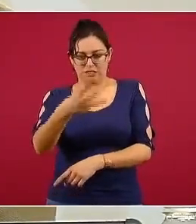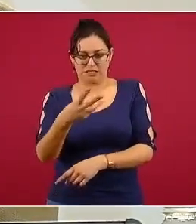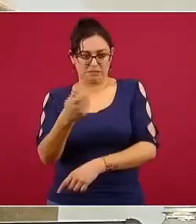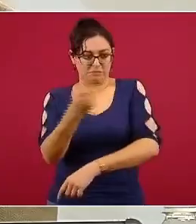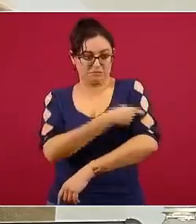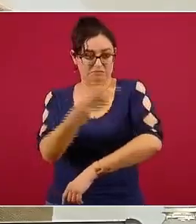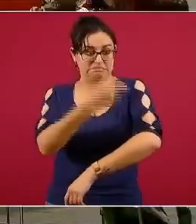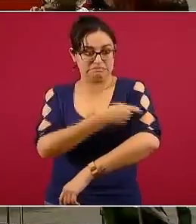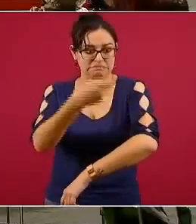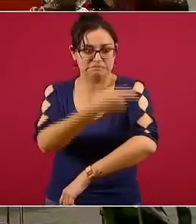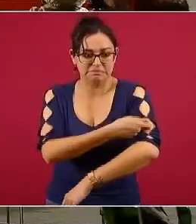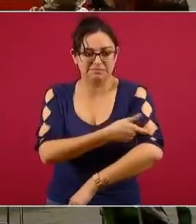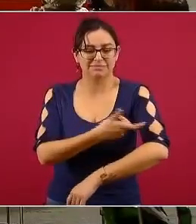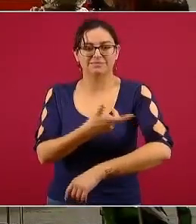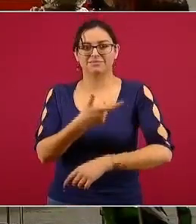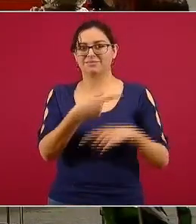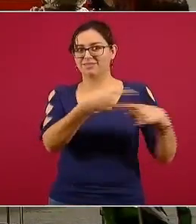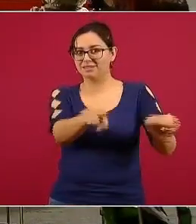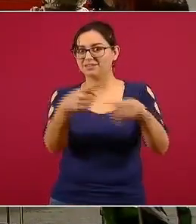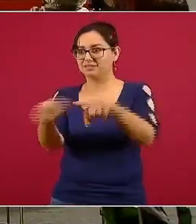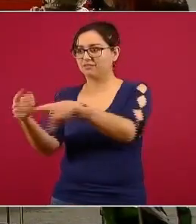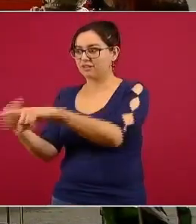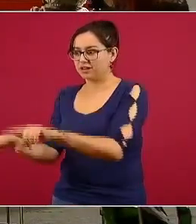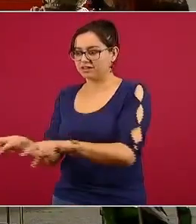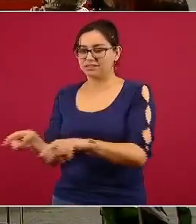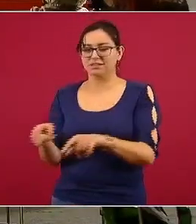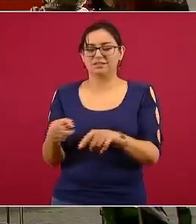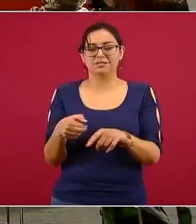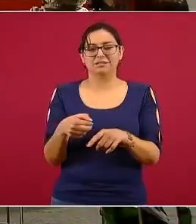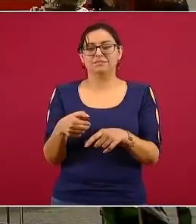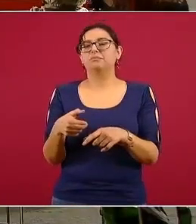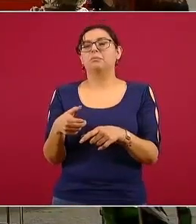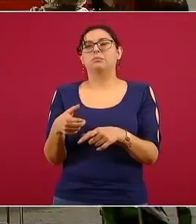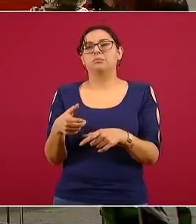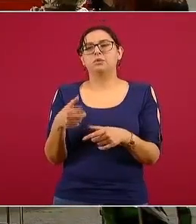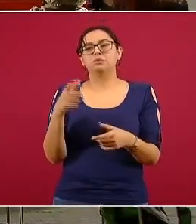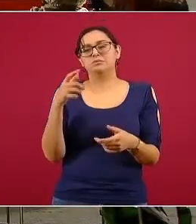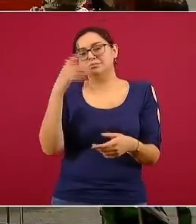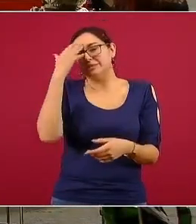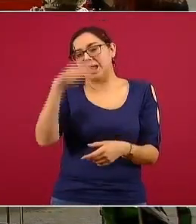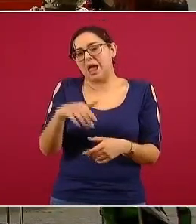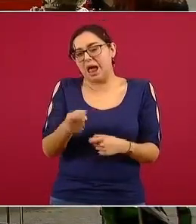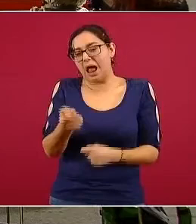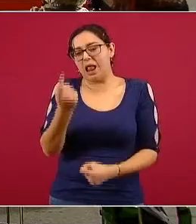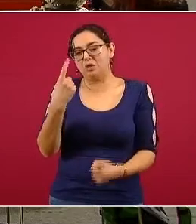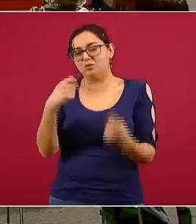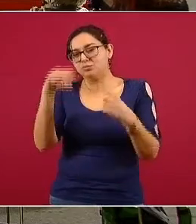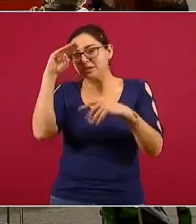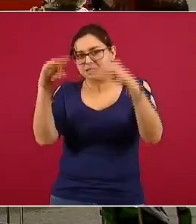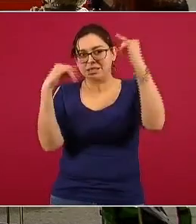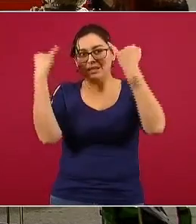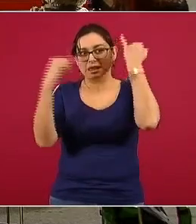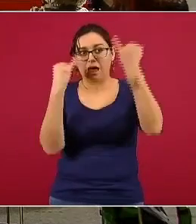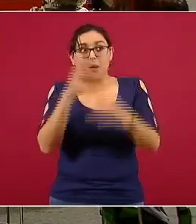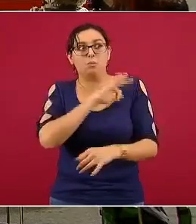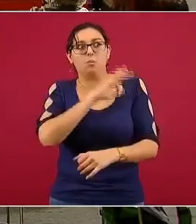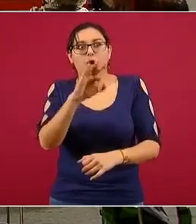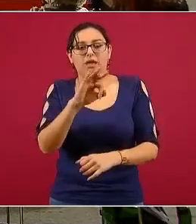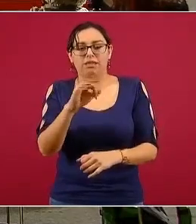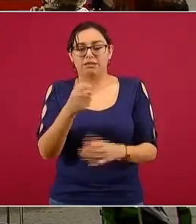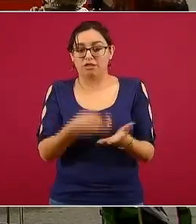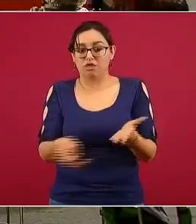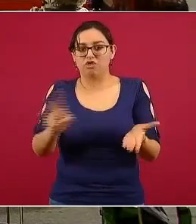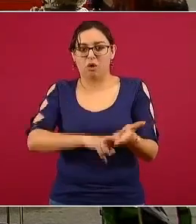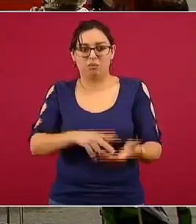una investigación científica que buscara la combinación de algunas vacunas.